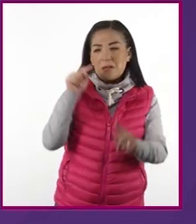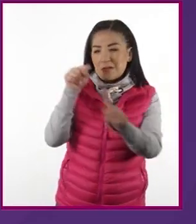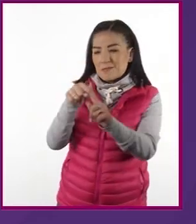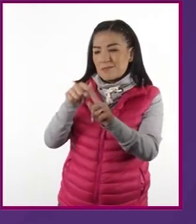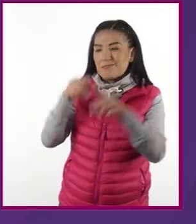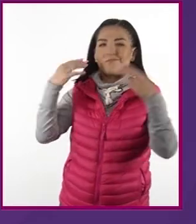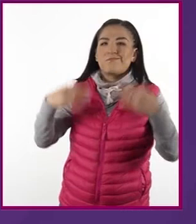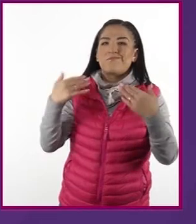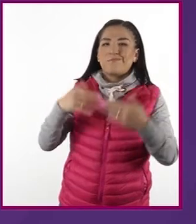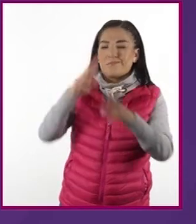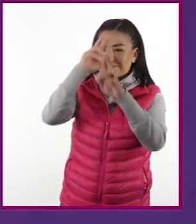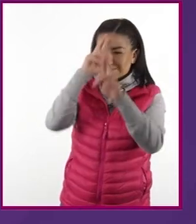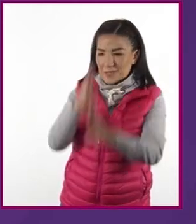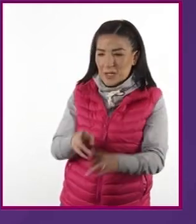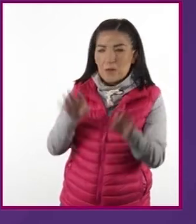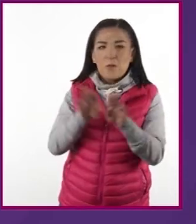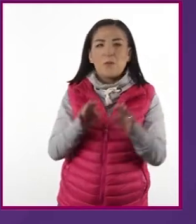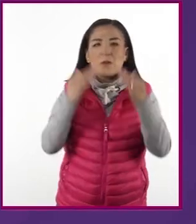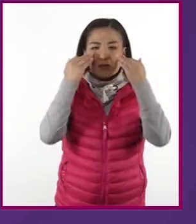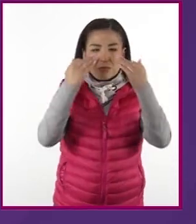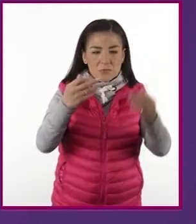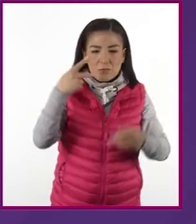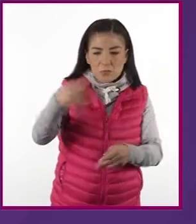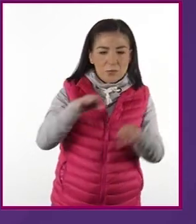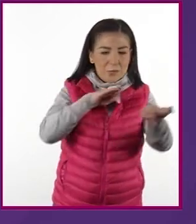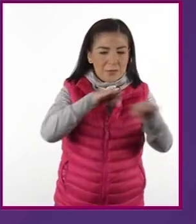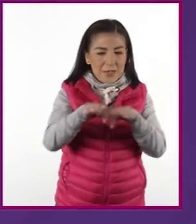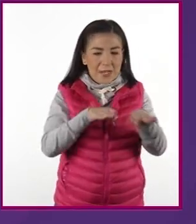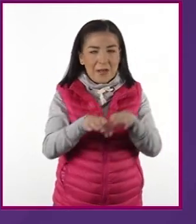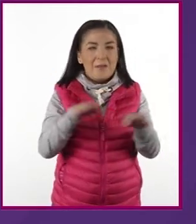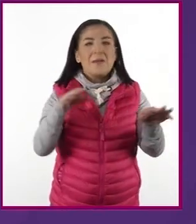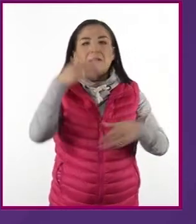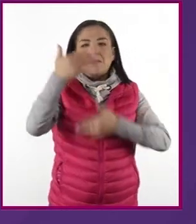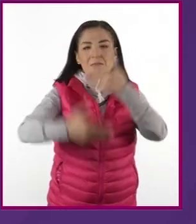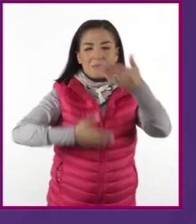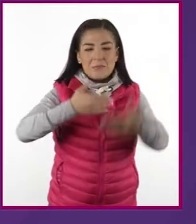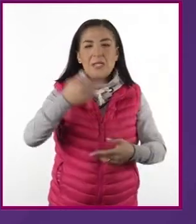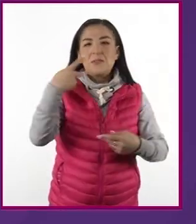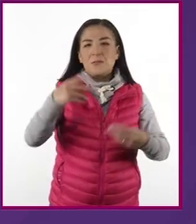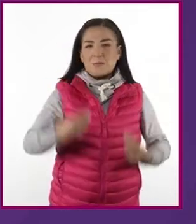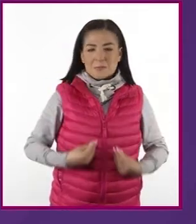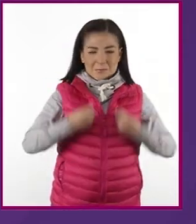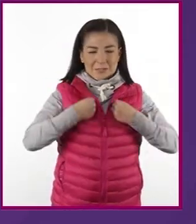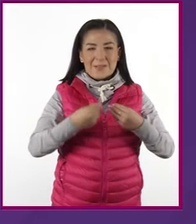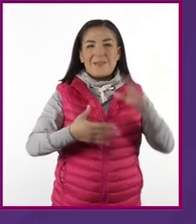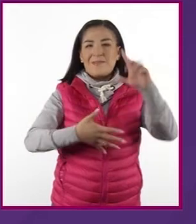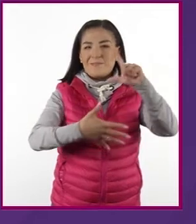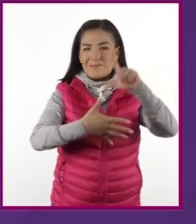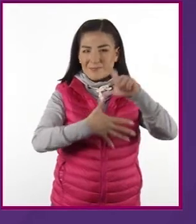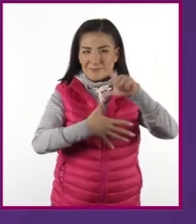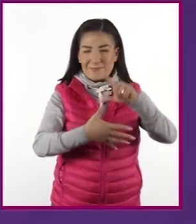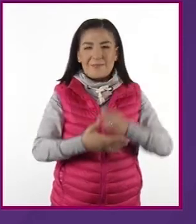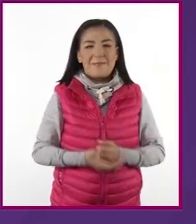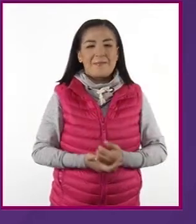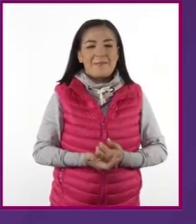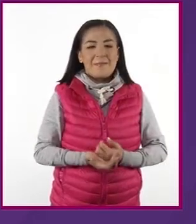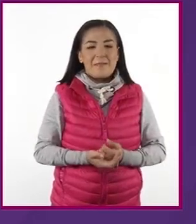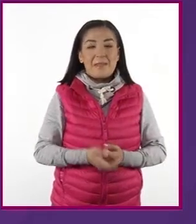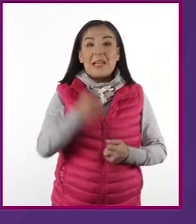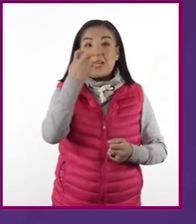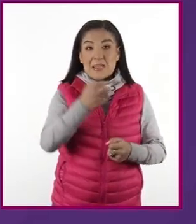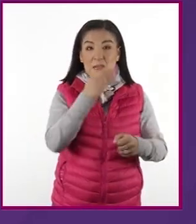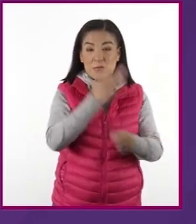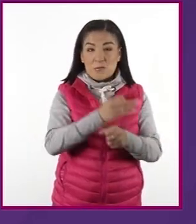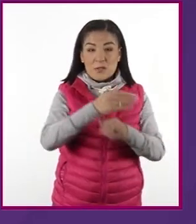en todos los aspectos de la vida latinoamericana. En este proceso, la literatura y el